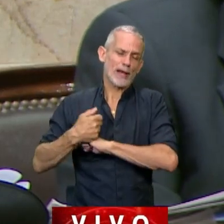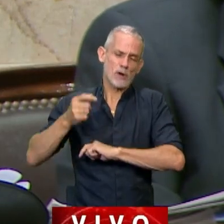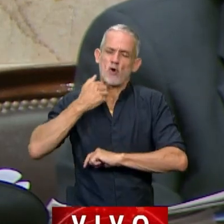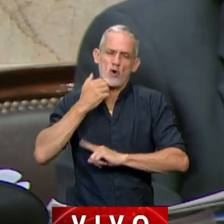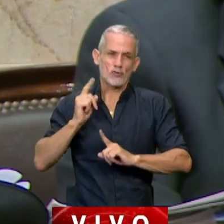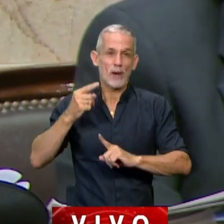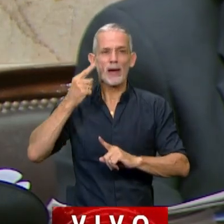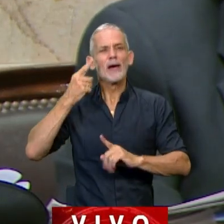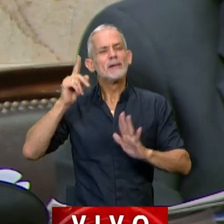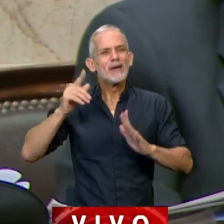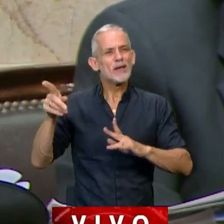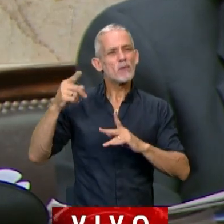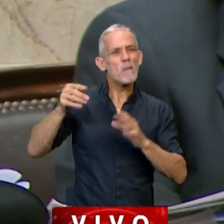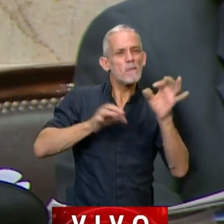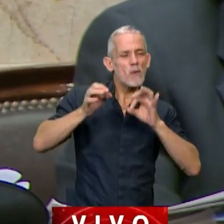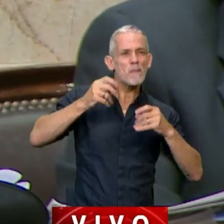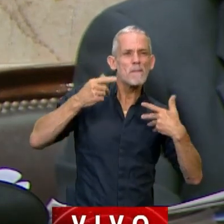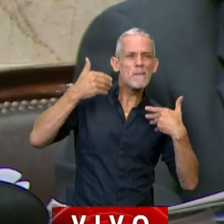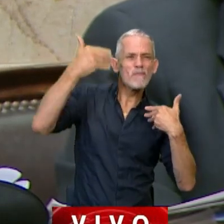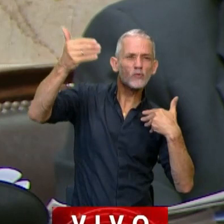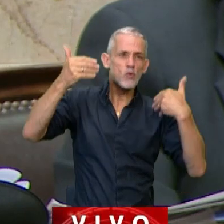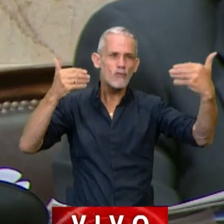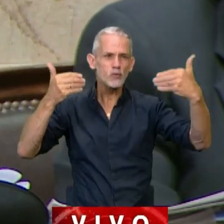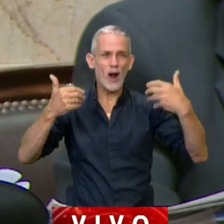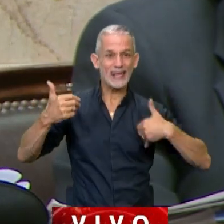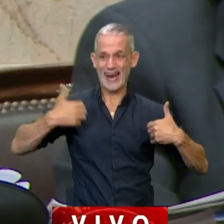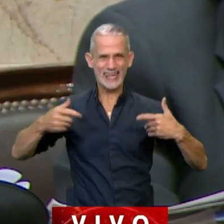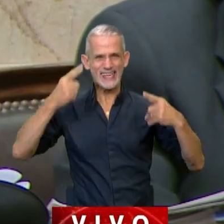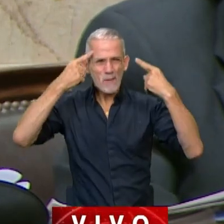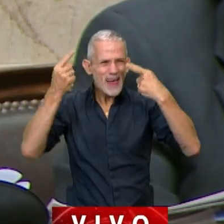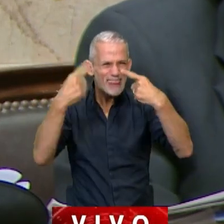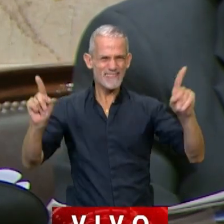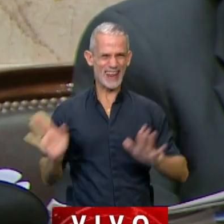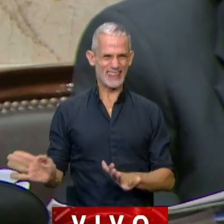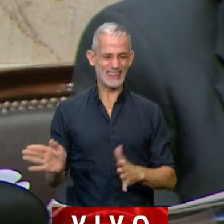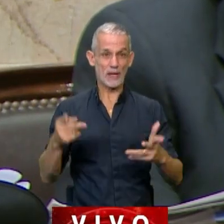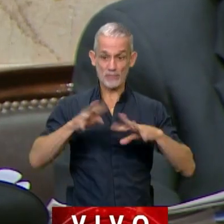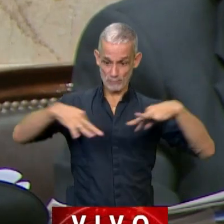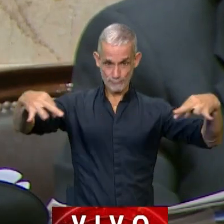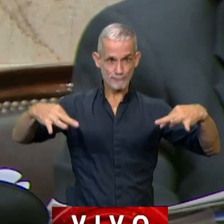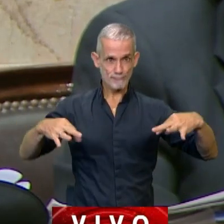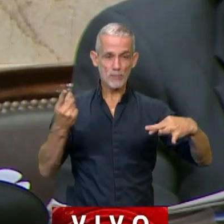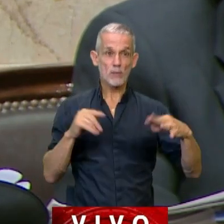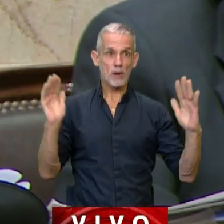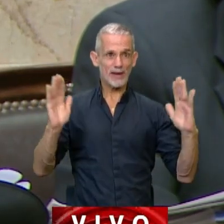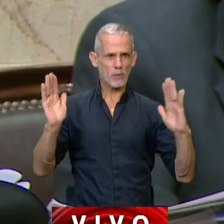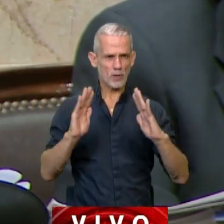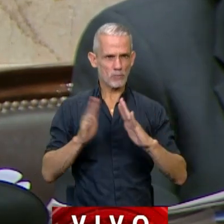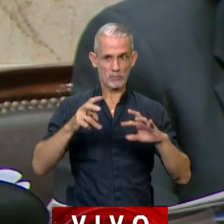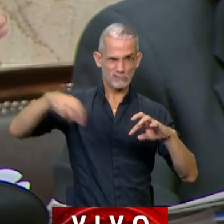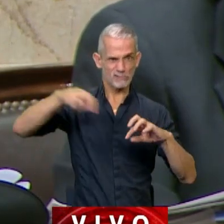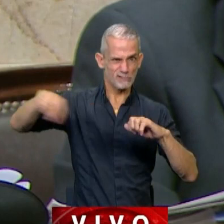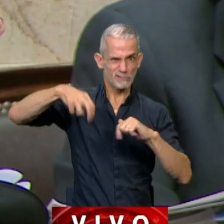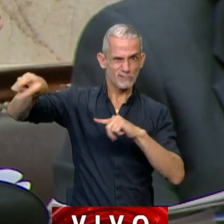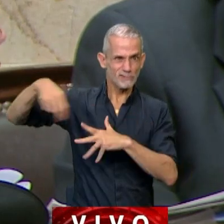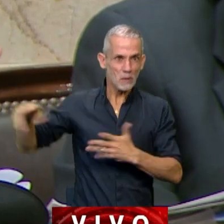son dos proyectos de país diferentes este recinto lo que está mostrando Ahora aunque cada vez somos menos porque